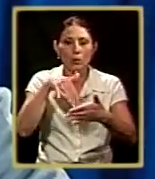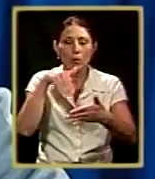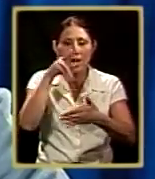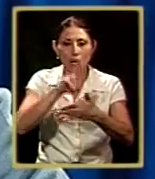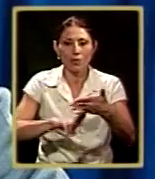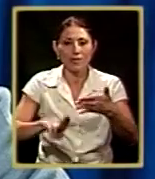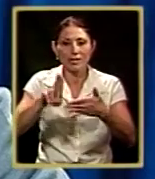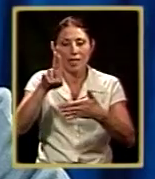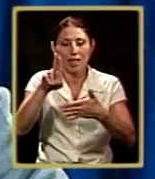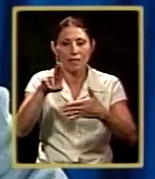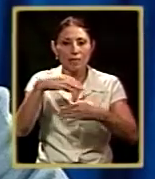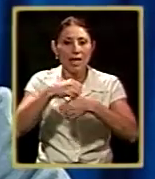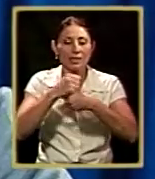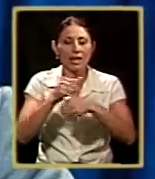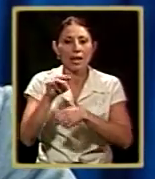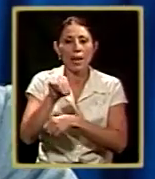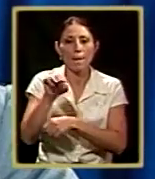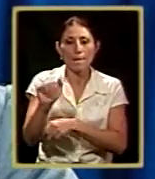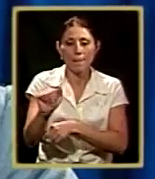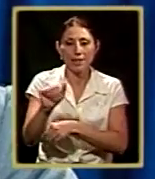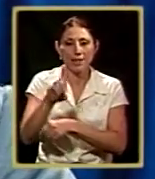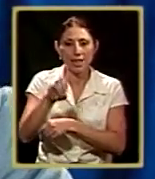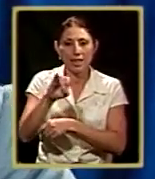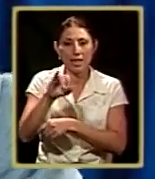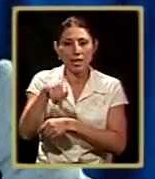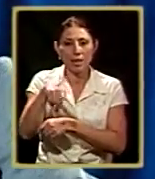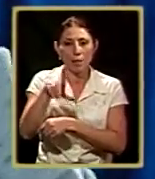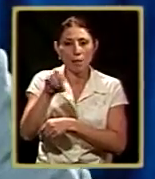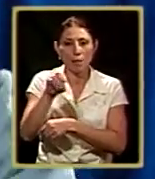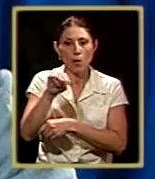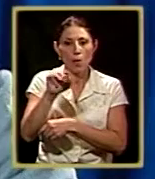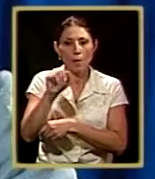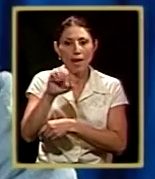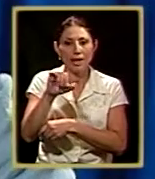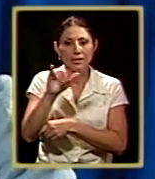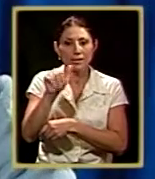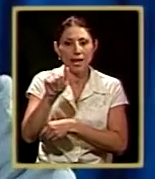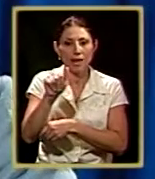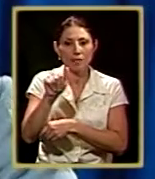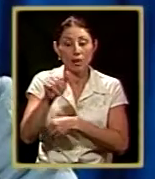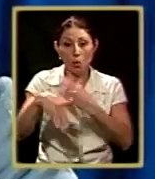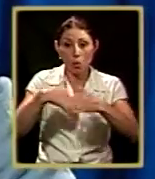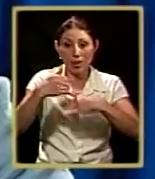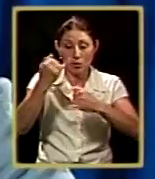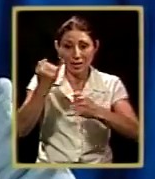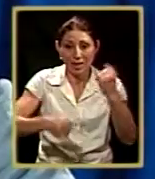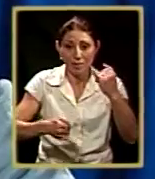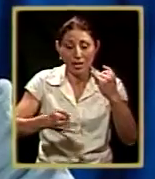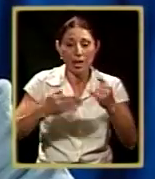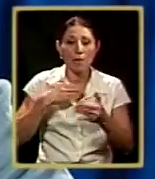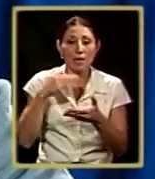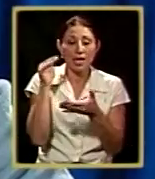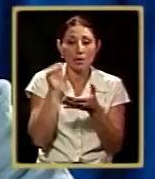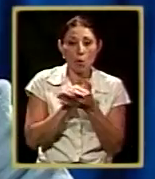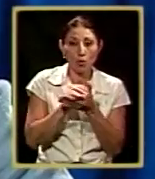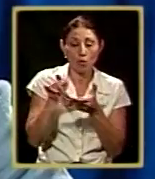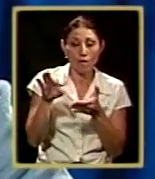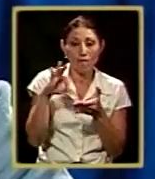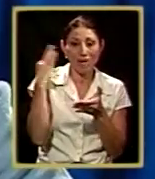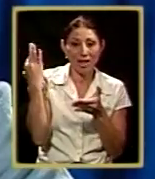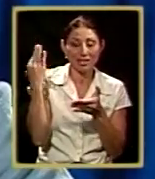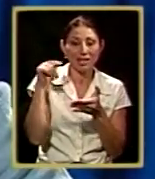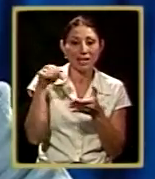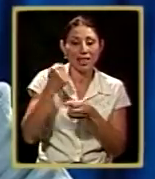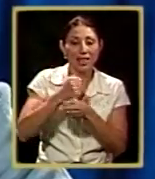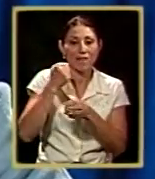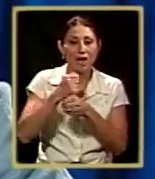hacer una maestría en diplomacia y después de que terminé la maestría, mi esposo, que es francés y trabaja